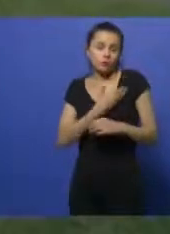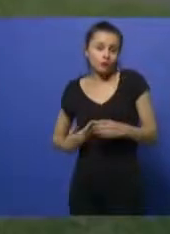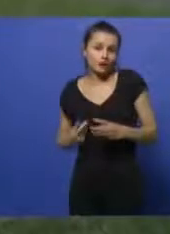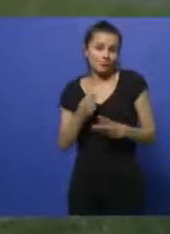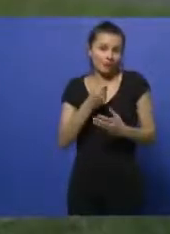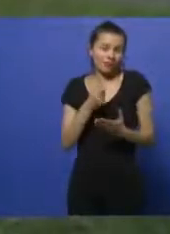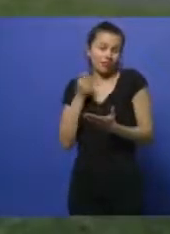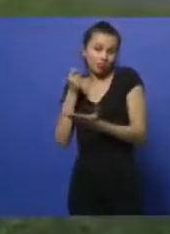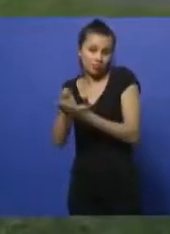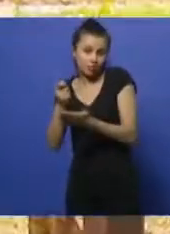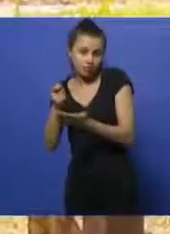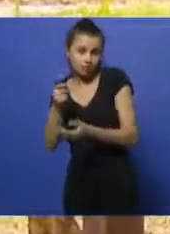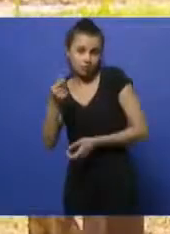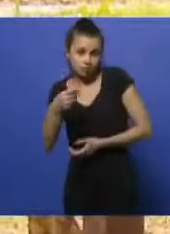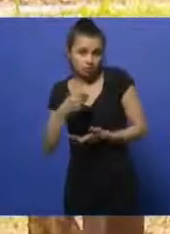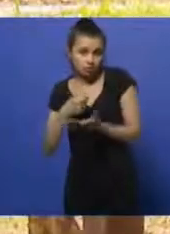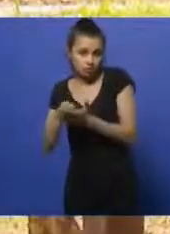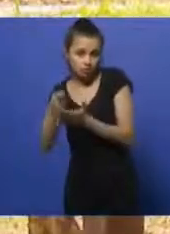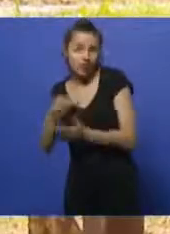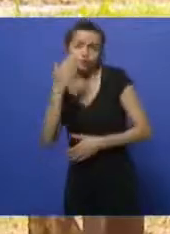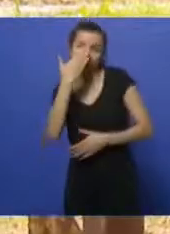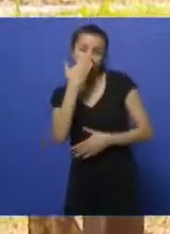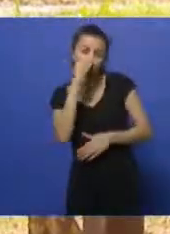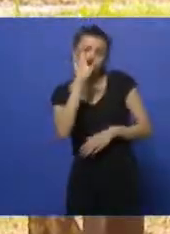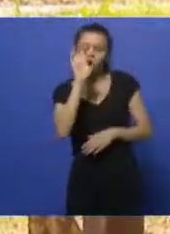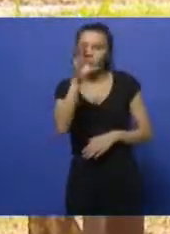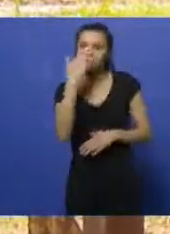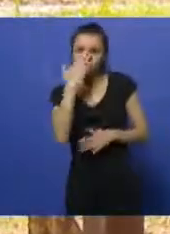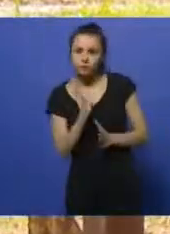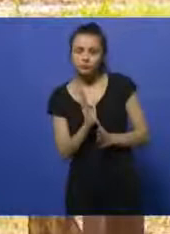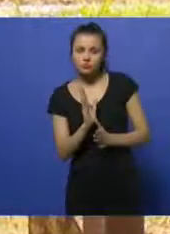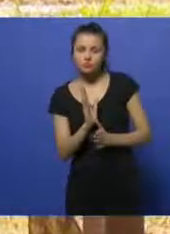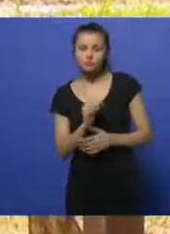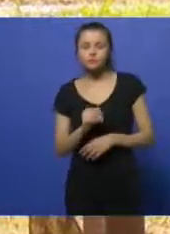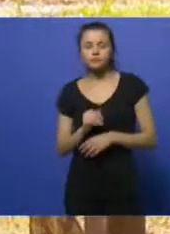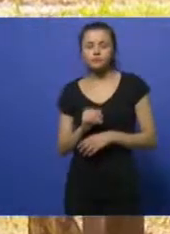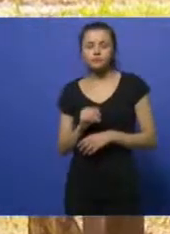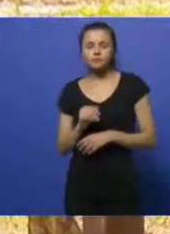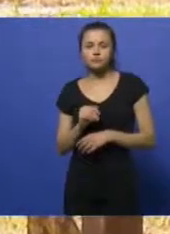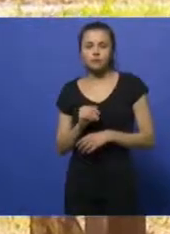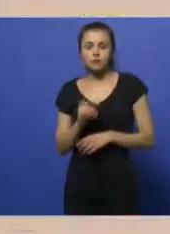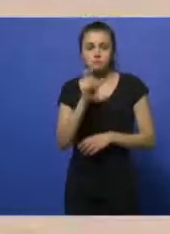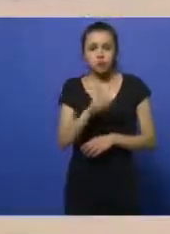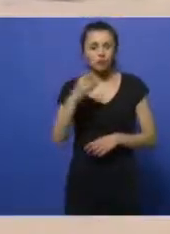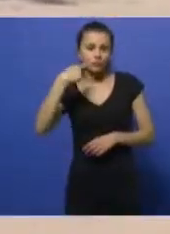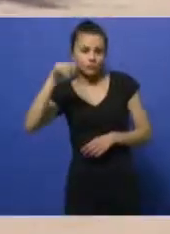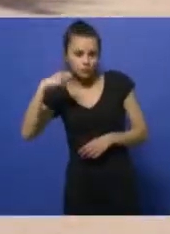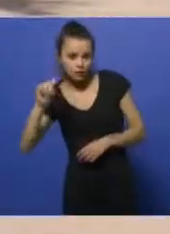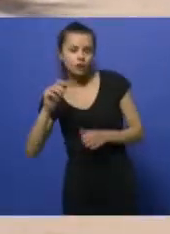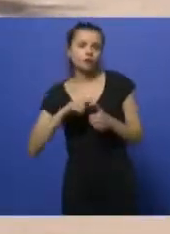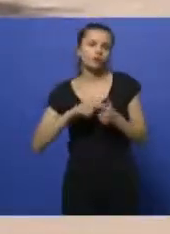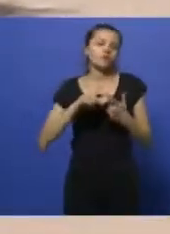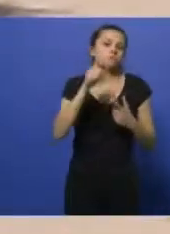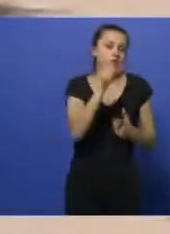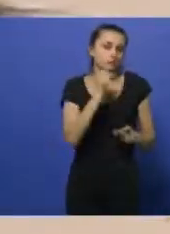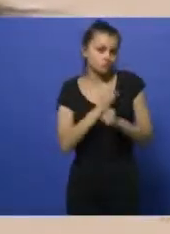la provincia, dejando de lado el padecimiento que están pasando los jubilados, los trabajadores. O